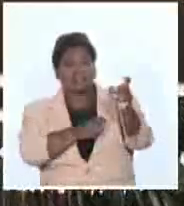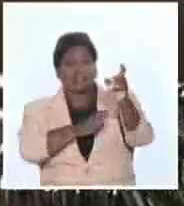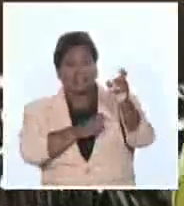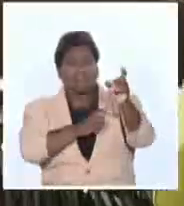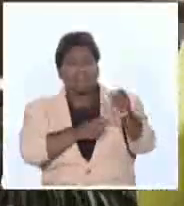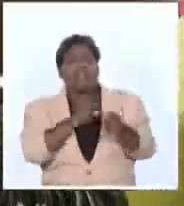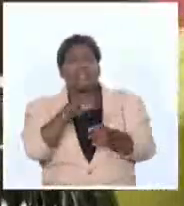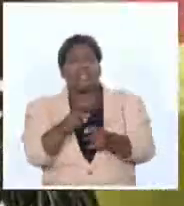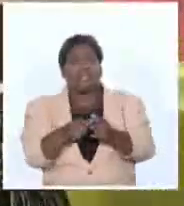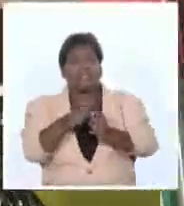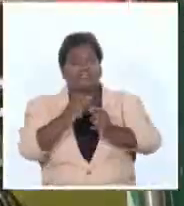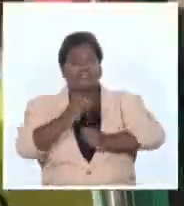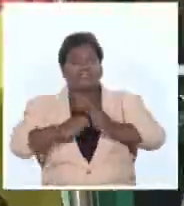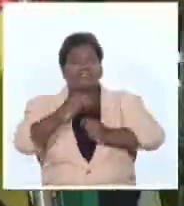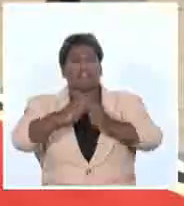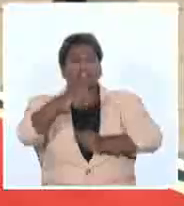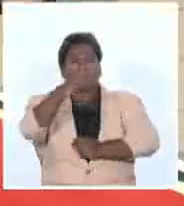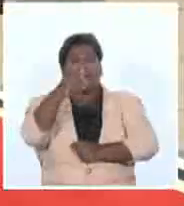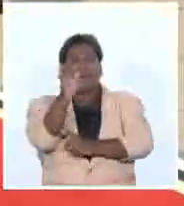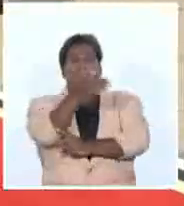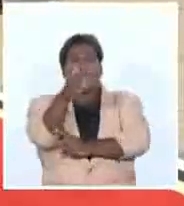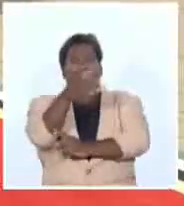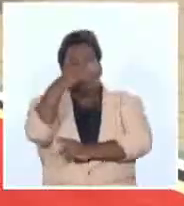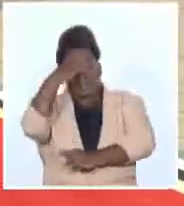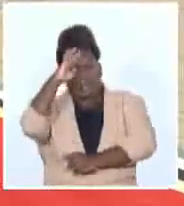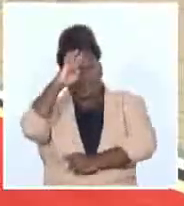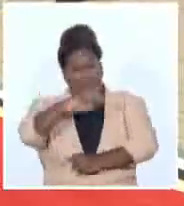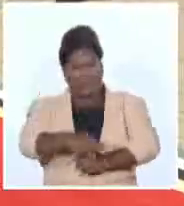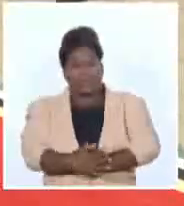bandera nacional de la República de Cuba.